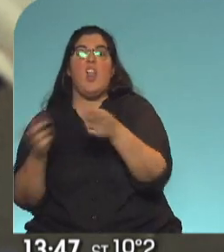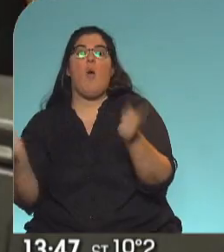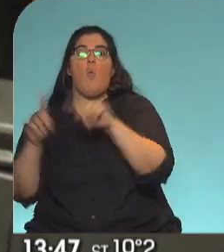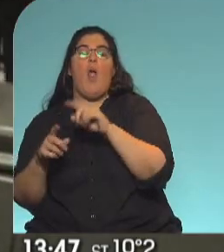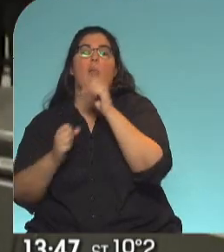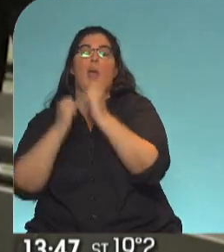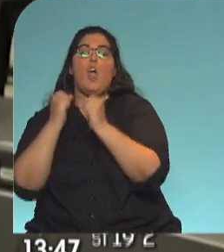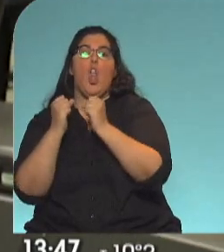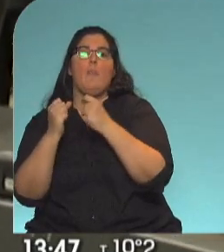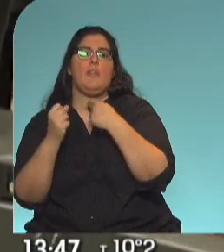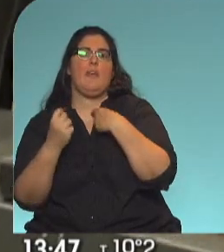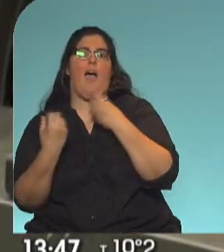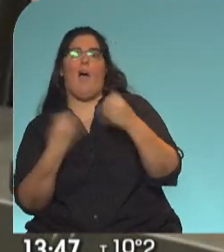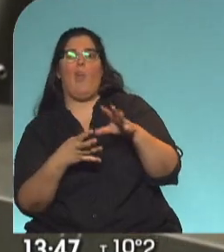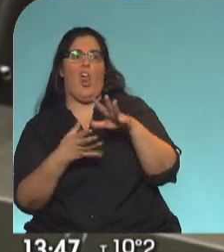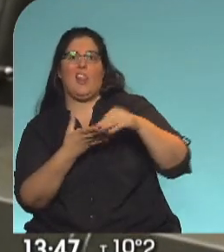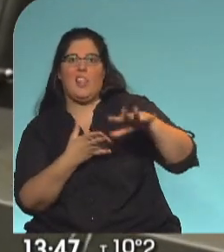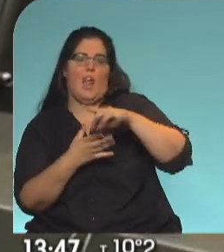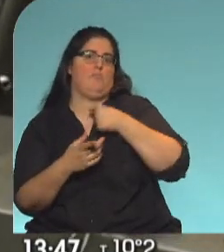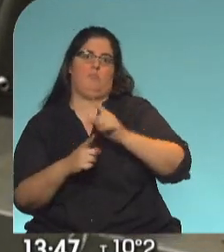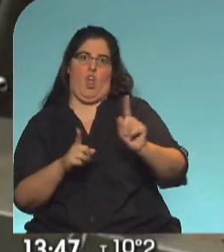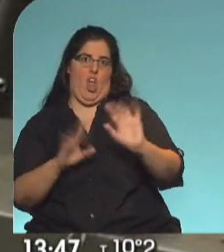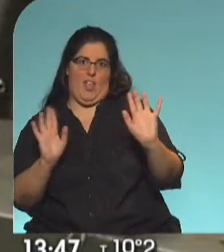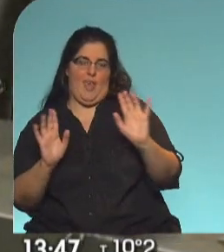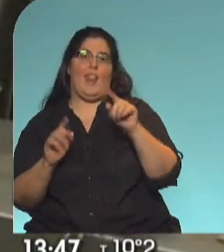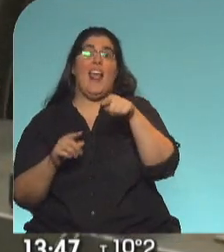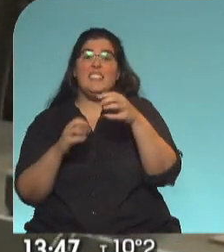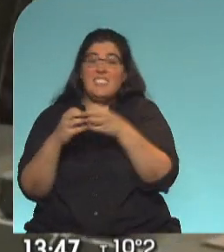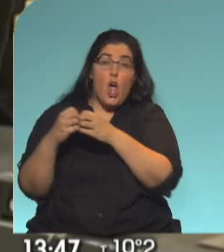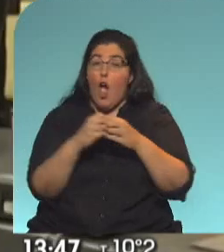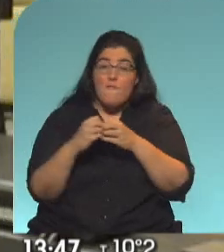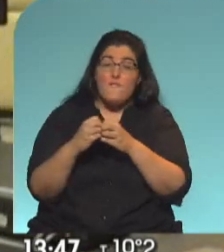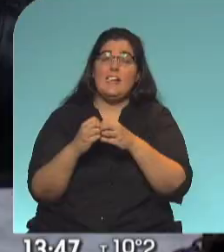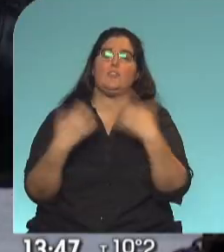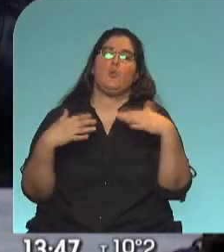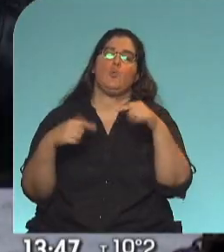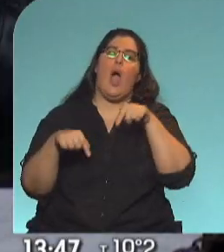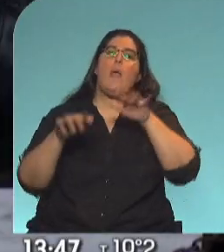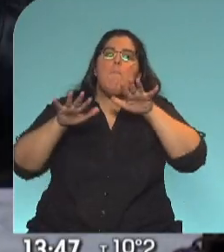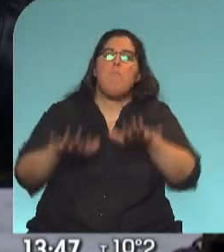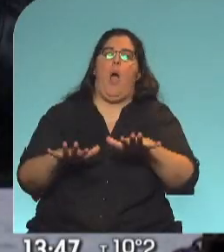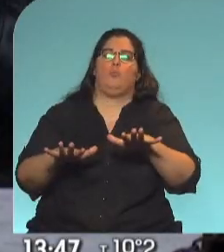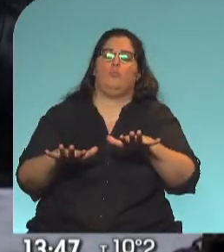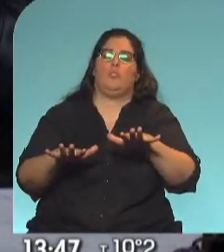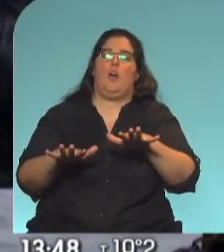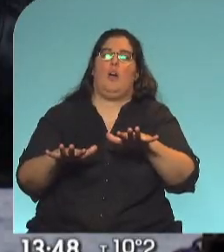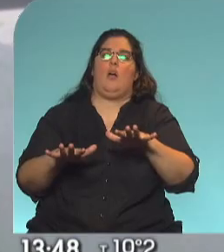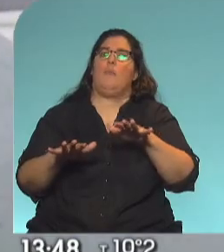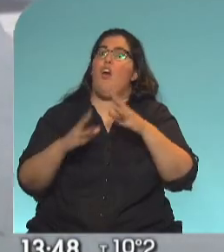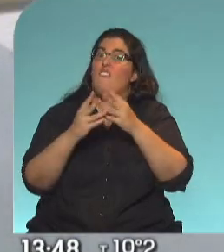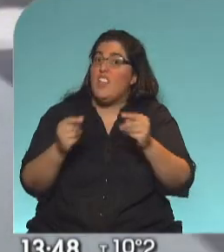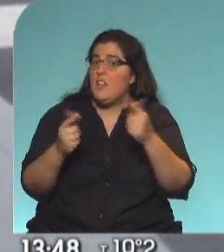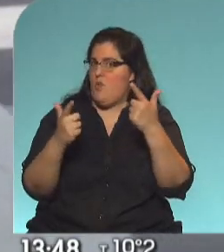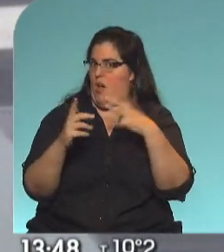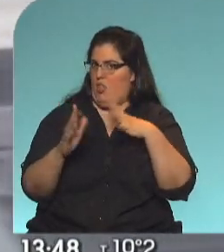economía, tampoco. El conflicto en el este del Mediterráneo entra en una pausa, pero aún no